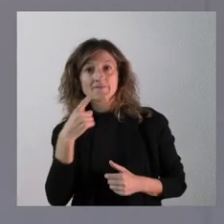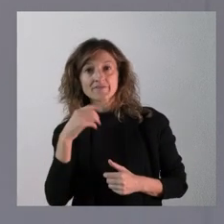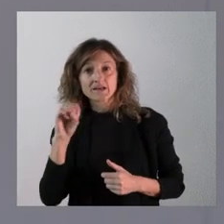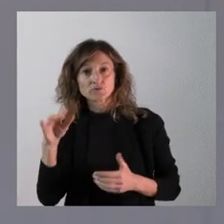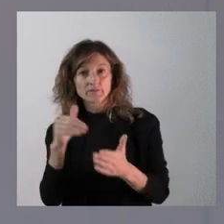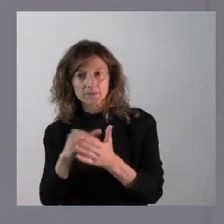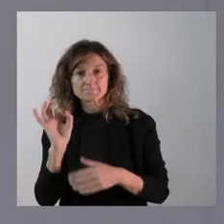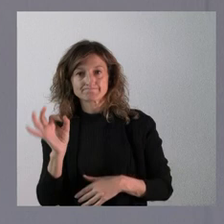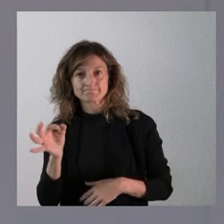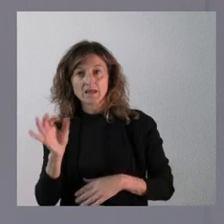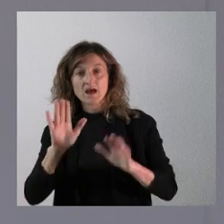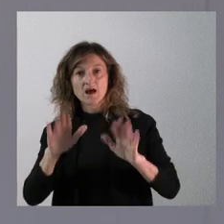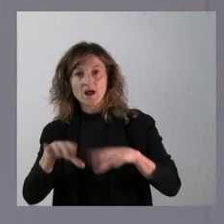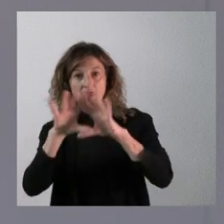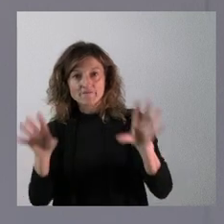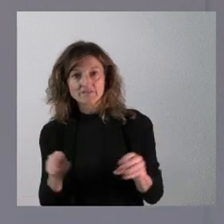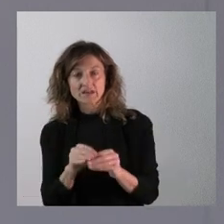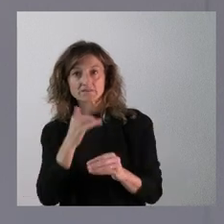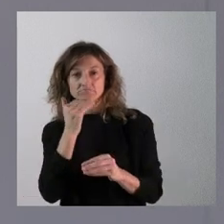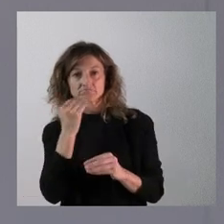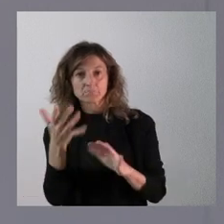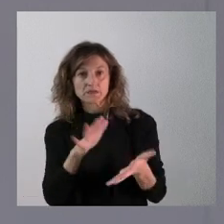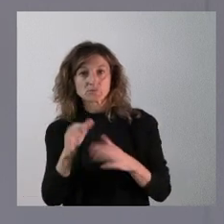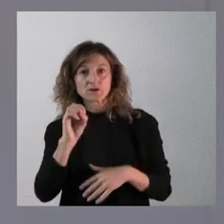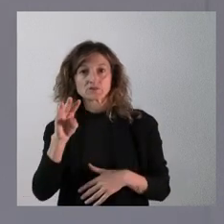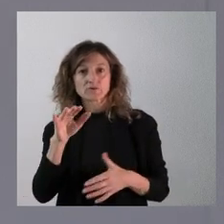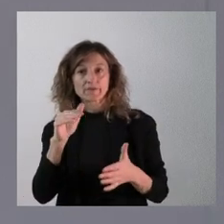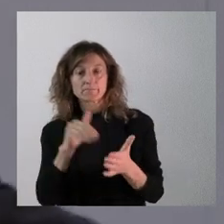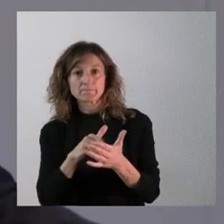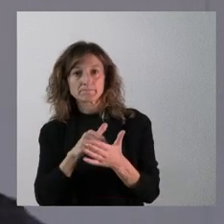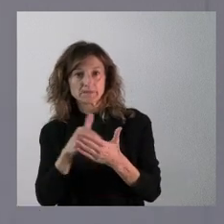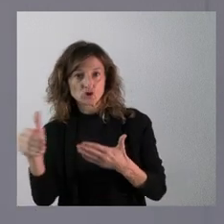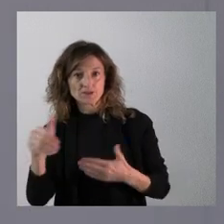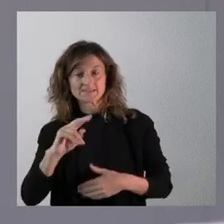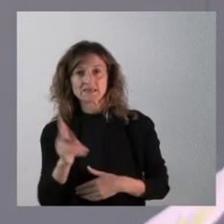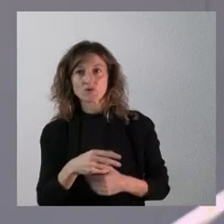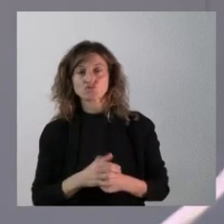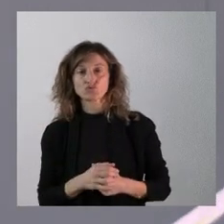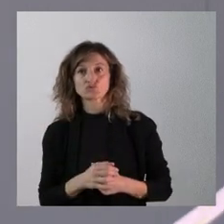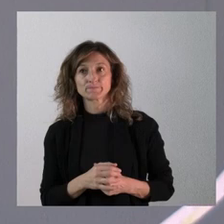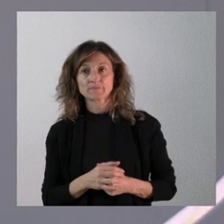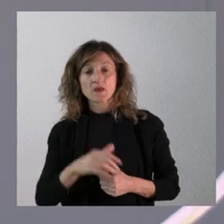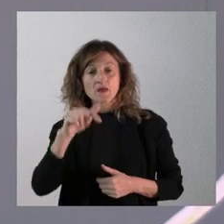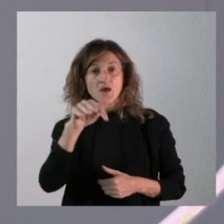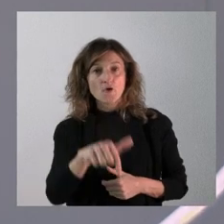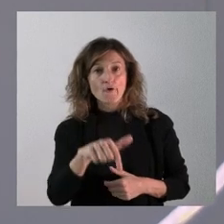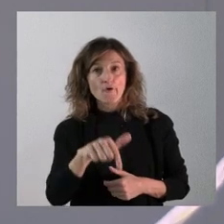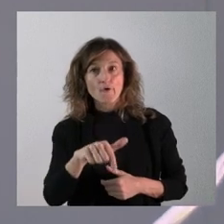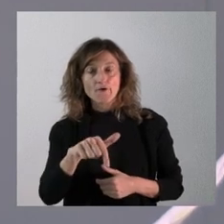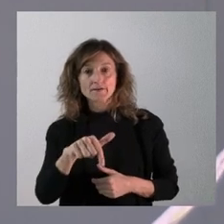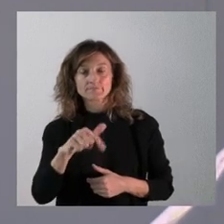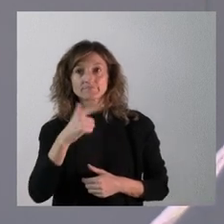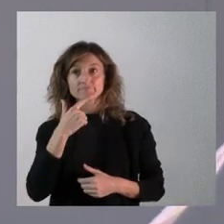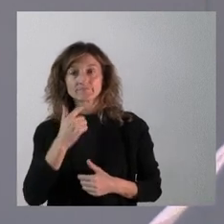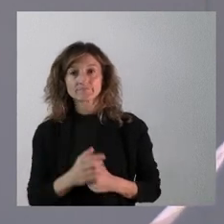son ciertas finalmente serán del entorno de los 14 millones de euros lo de hoy suman